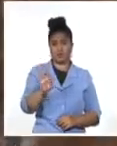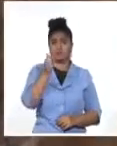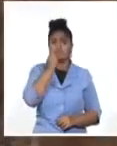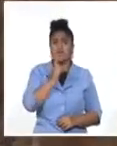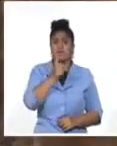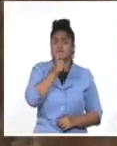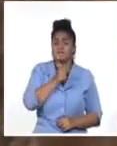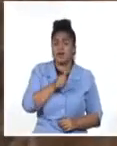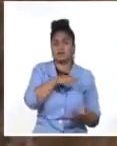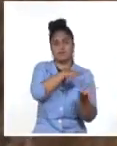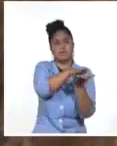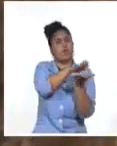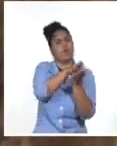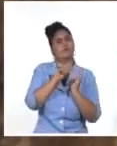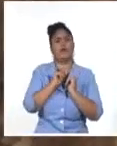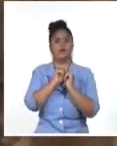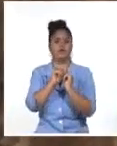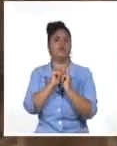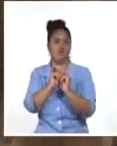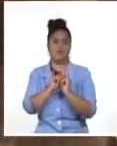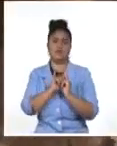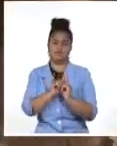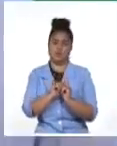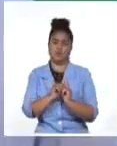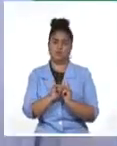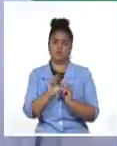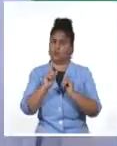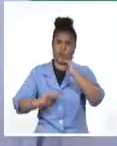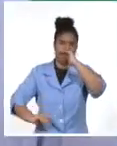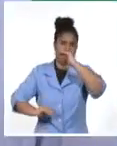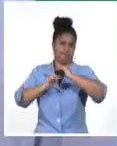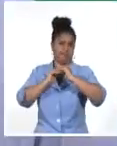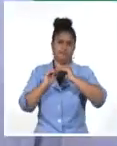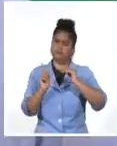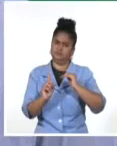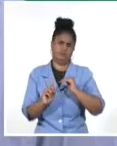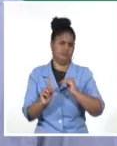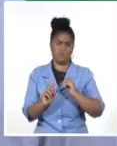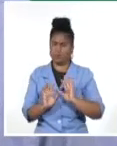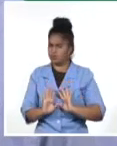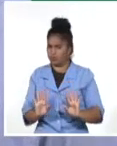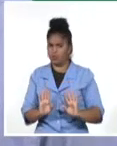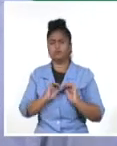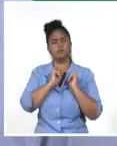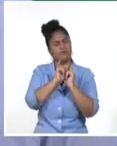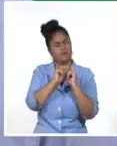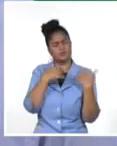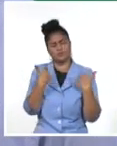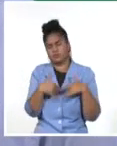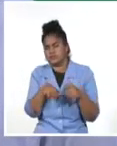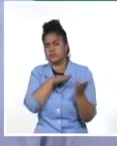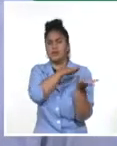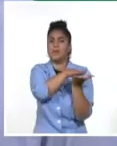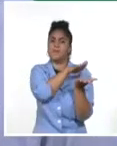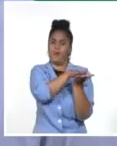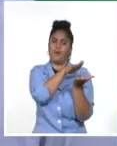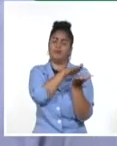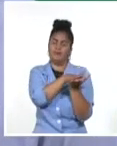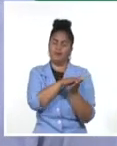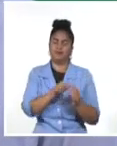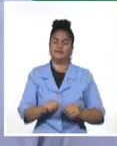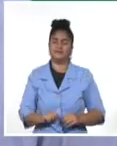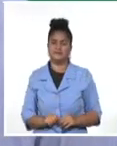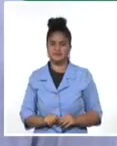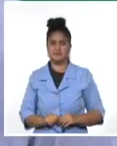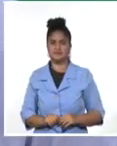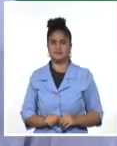de procesamiento. Con la realización del donativo que hemos obtenido de la Universidad de Bélgica, ya hemos alcanzado una potencia de procesamiento de unos